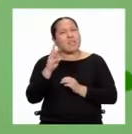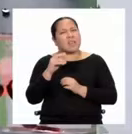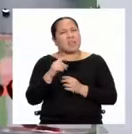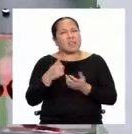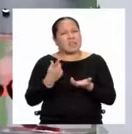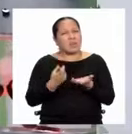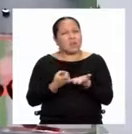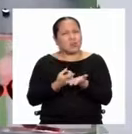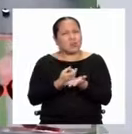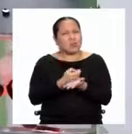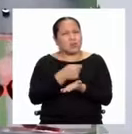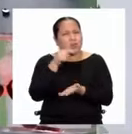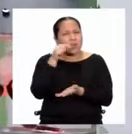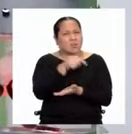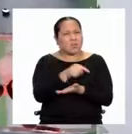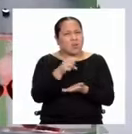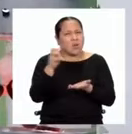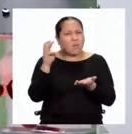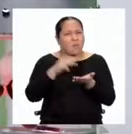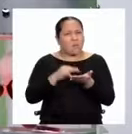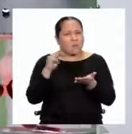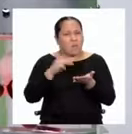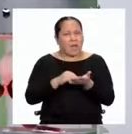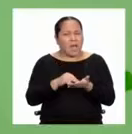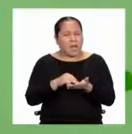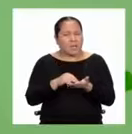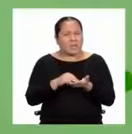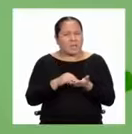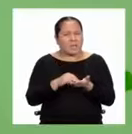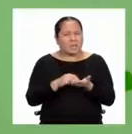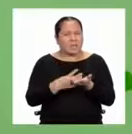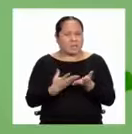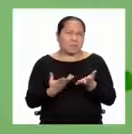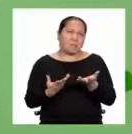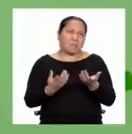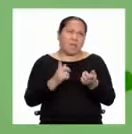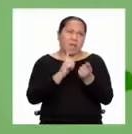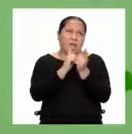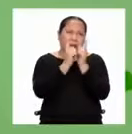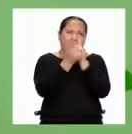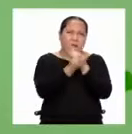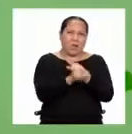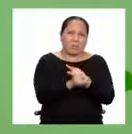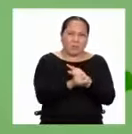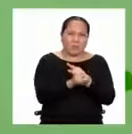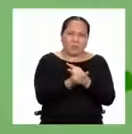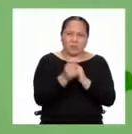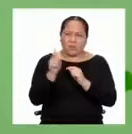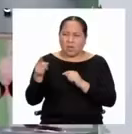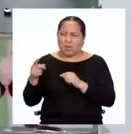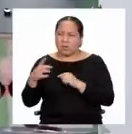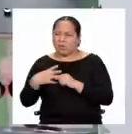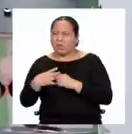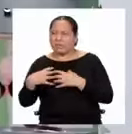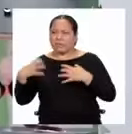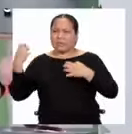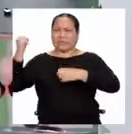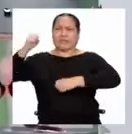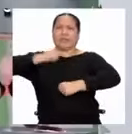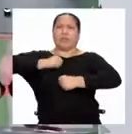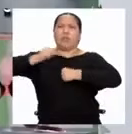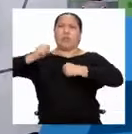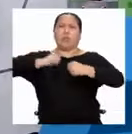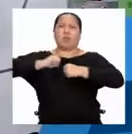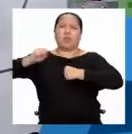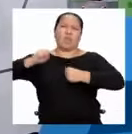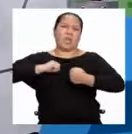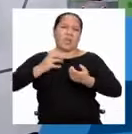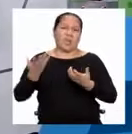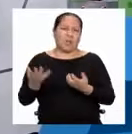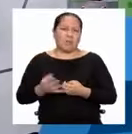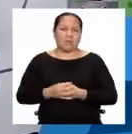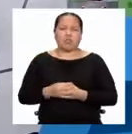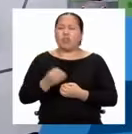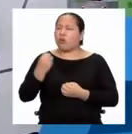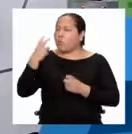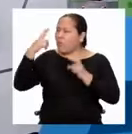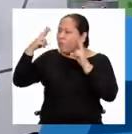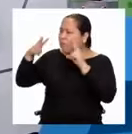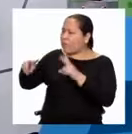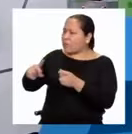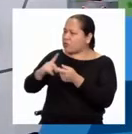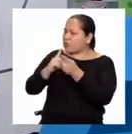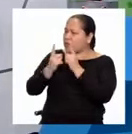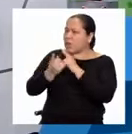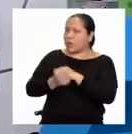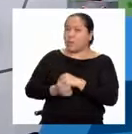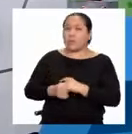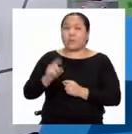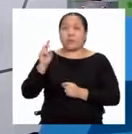más adaptables que un gorila o un jaguar? Oigan, ¿y cómo notamos la evolución en animales más grandes? Bueno, para eso vamos a